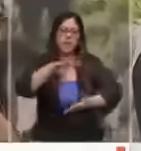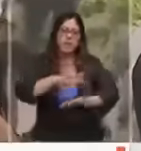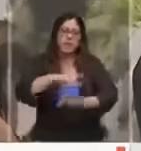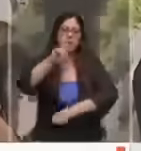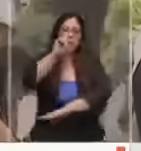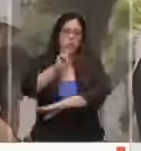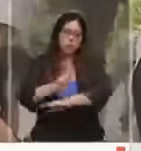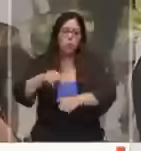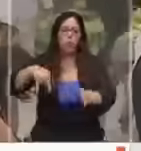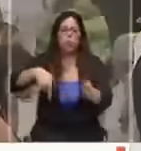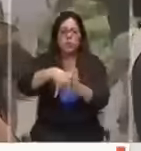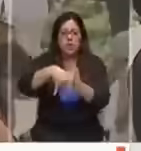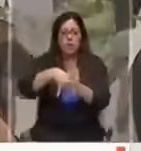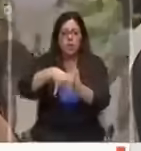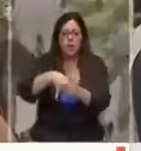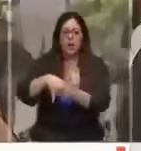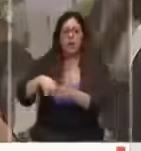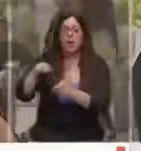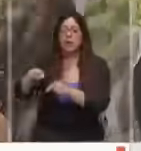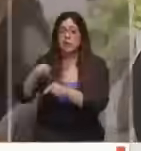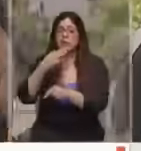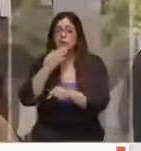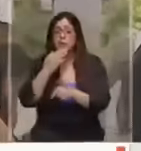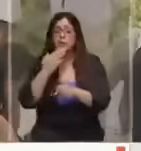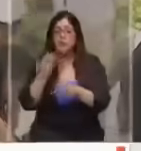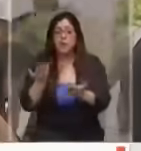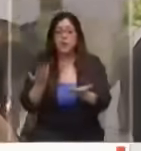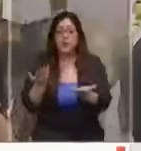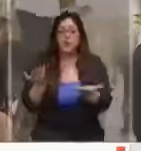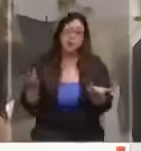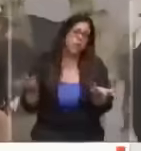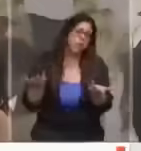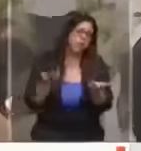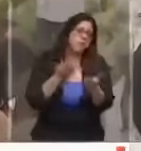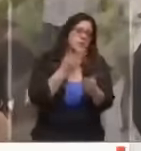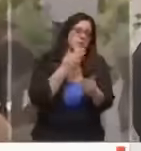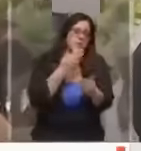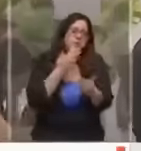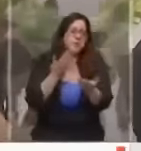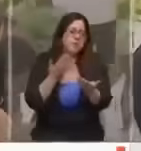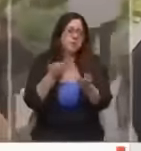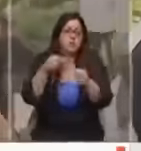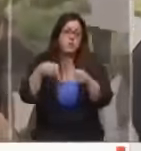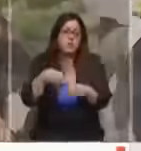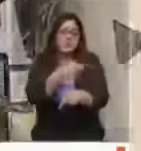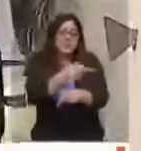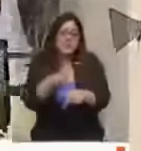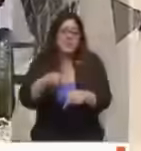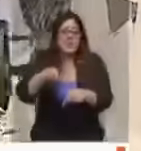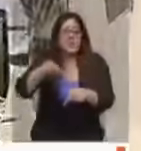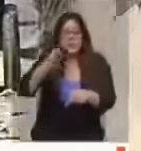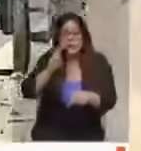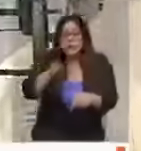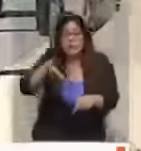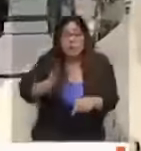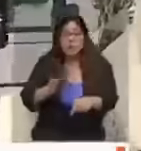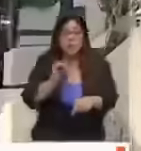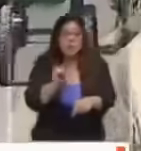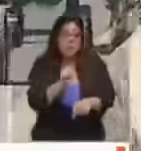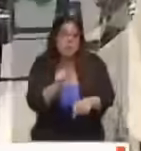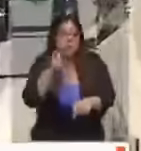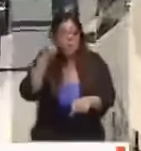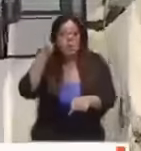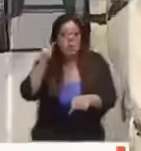en Chiloé. Legado que está en cuestionamiento por algunos. Bueno, evidentemente, y veremos que esta semana si eso continúa o no, o queda hasta aquí,